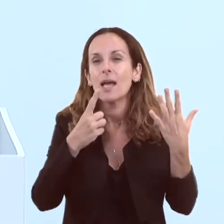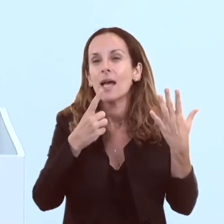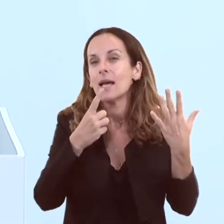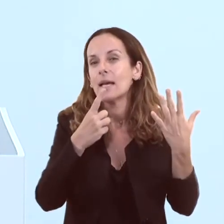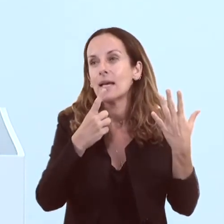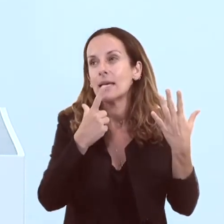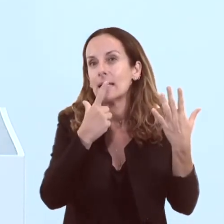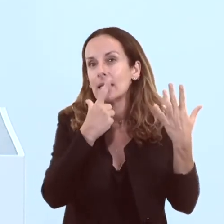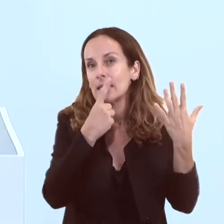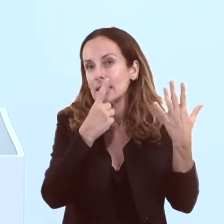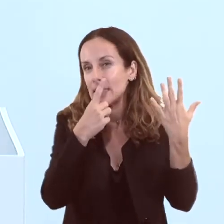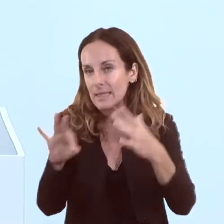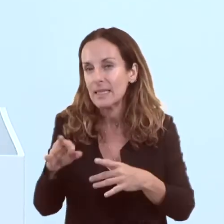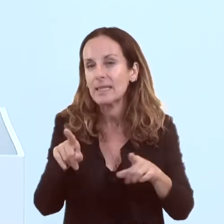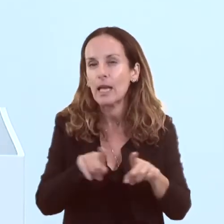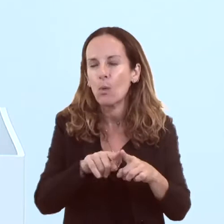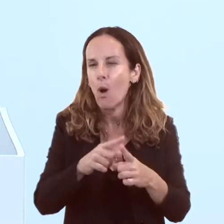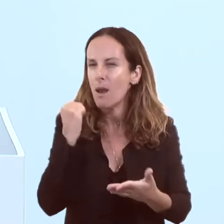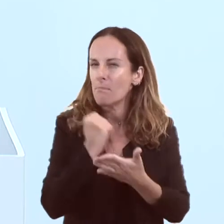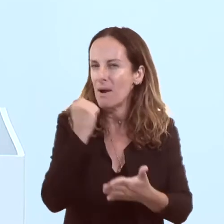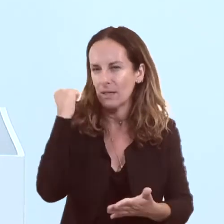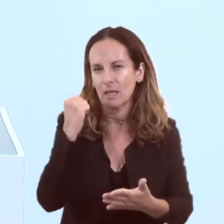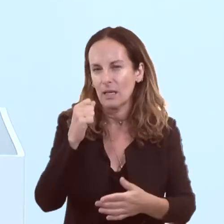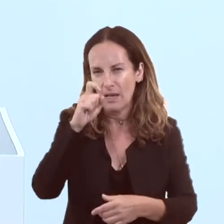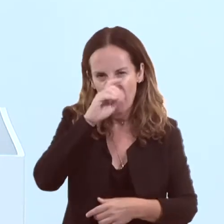marcada nuestra infancia y nuestra adolescencia